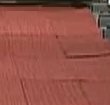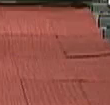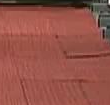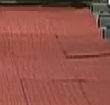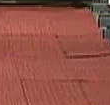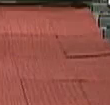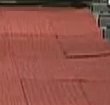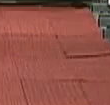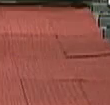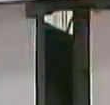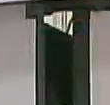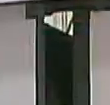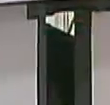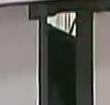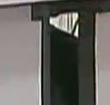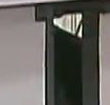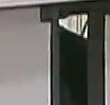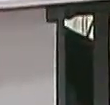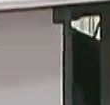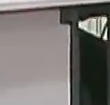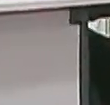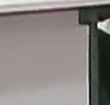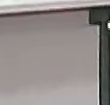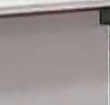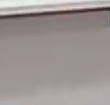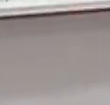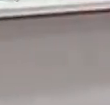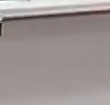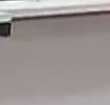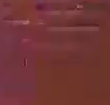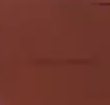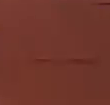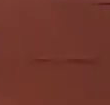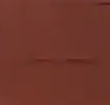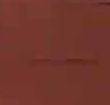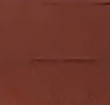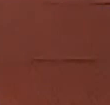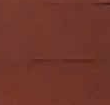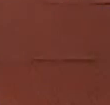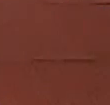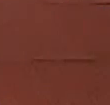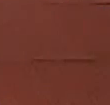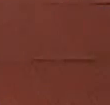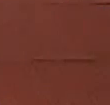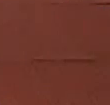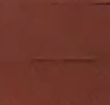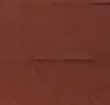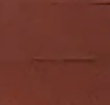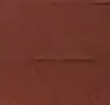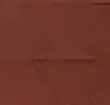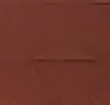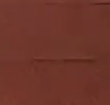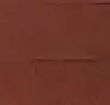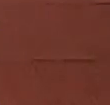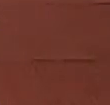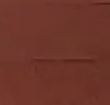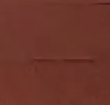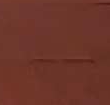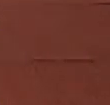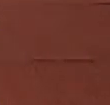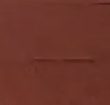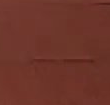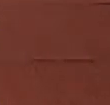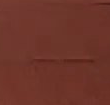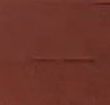fase de esta semana. Saben, nosotros nos reunimos, verificamos lo que ha venido